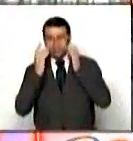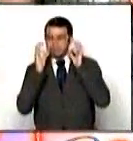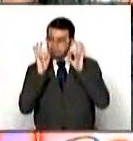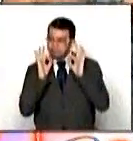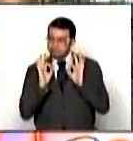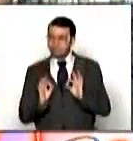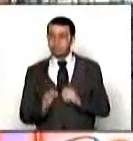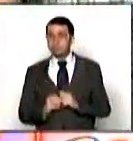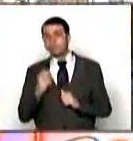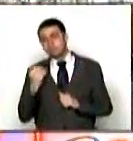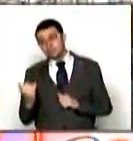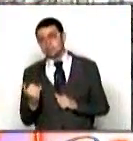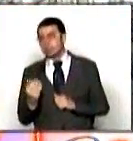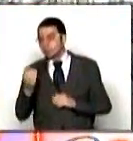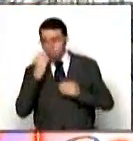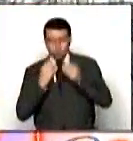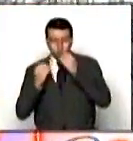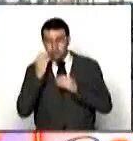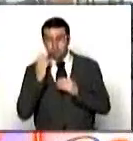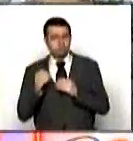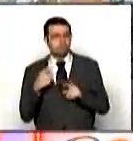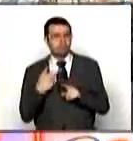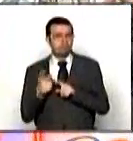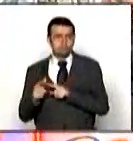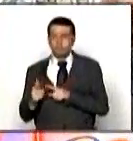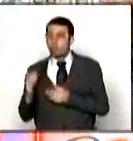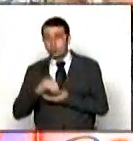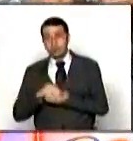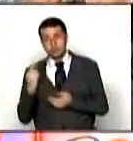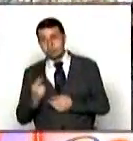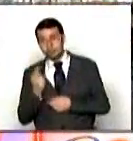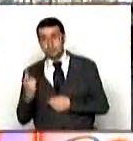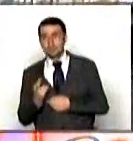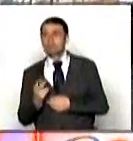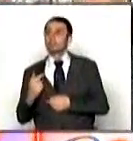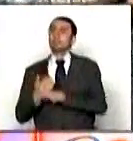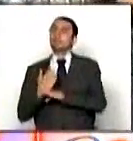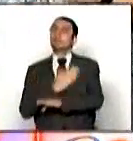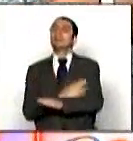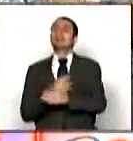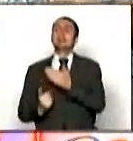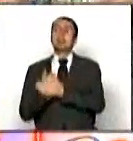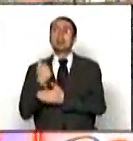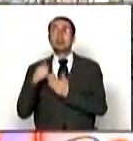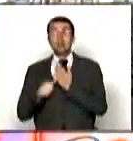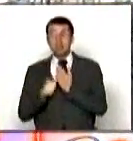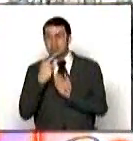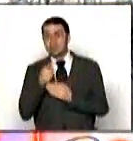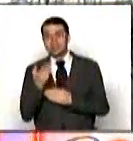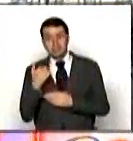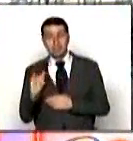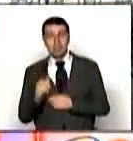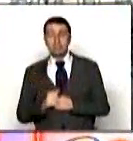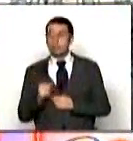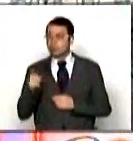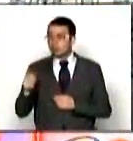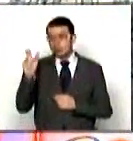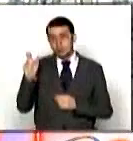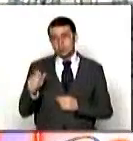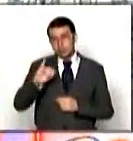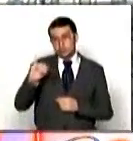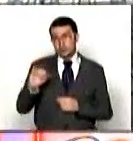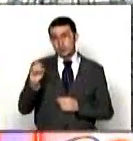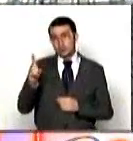condiciones. De la alimentación, de la nutrición, reitero una vez más, lo dije al comienzo del programa y lo analizábamos ayer con el doctor José Miguel Riviera